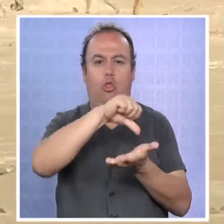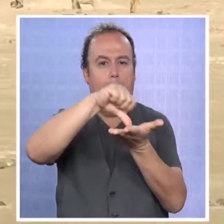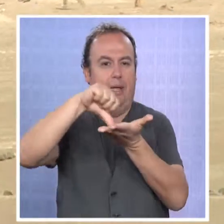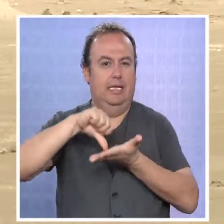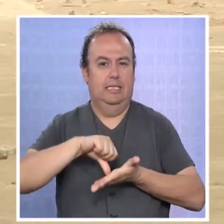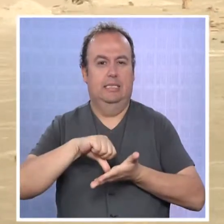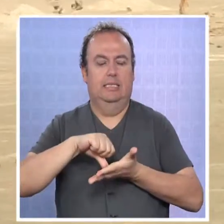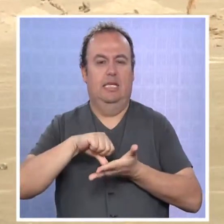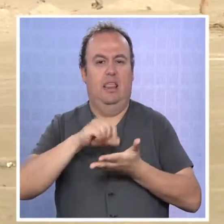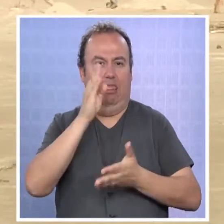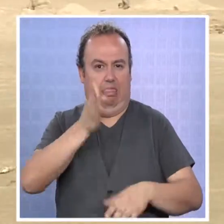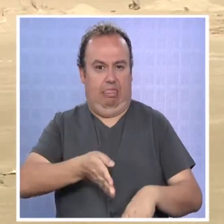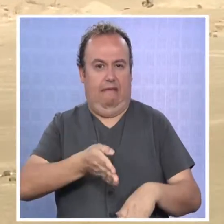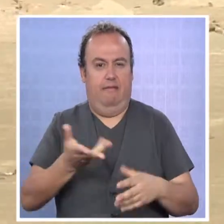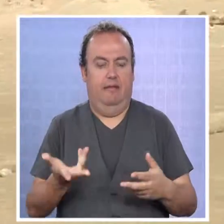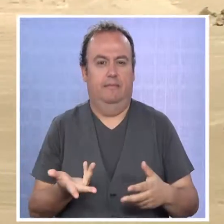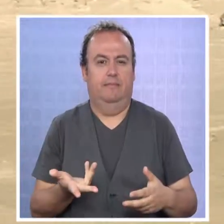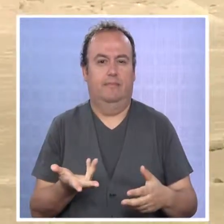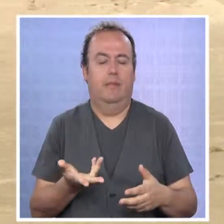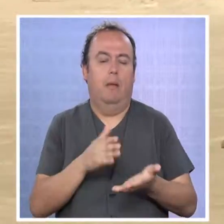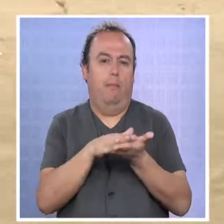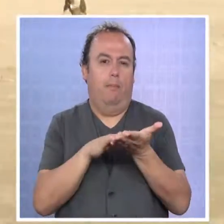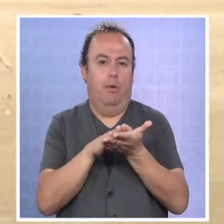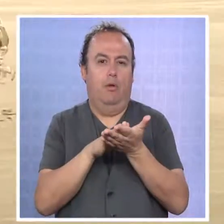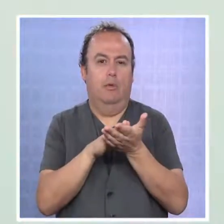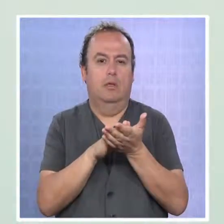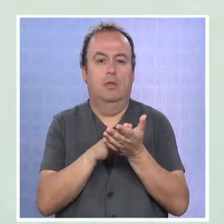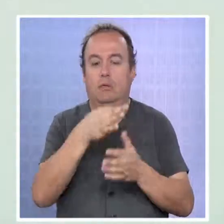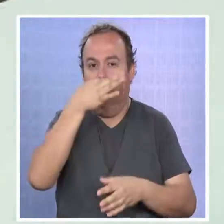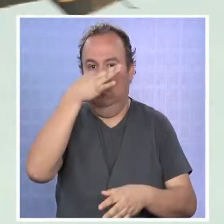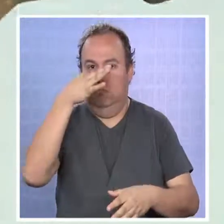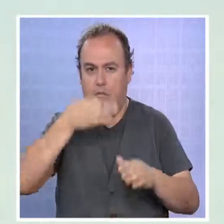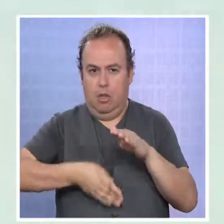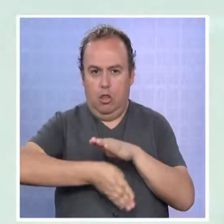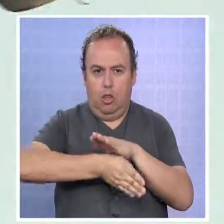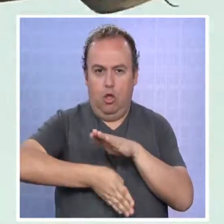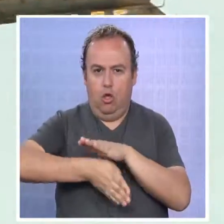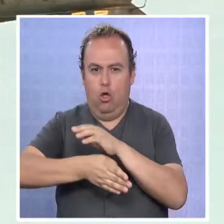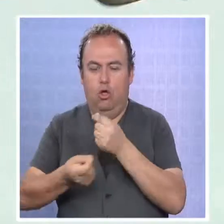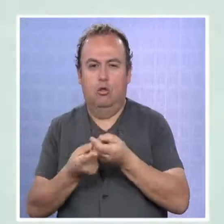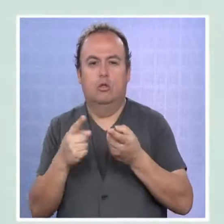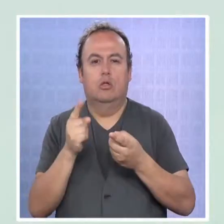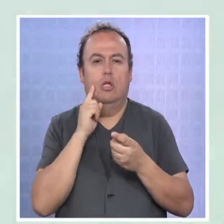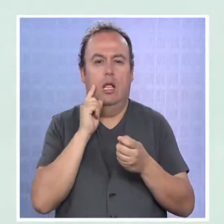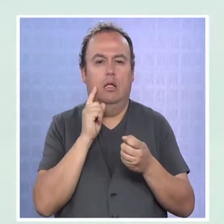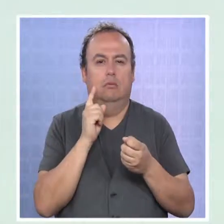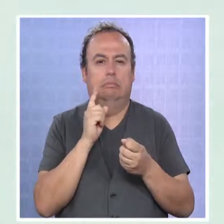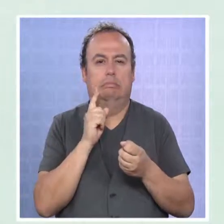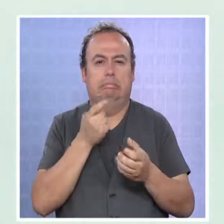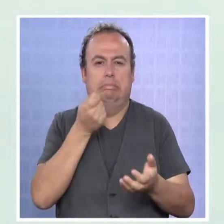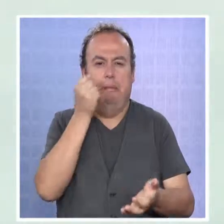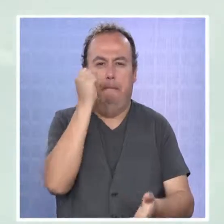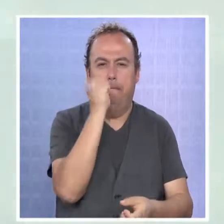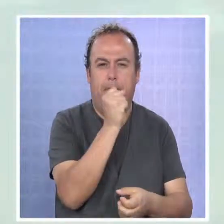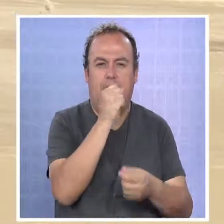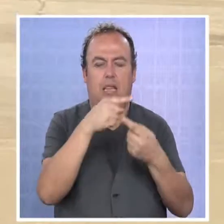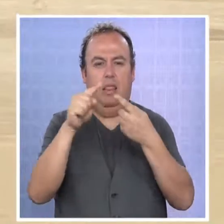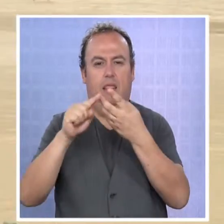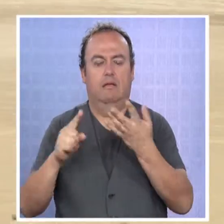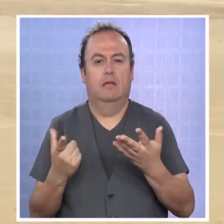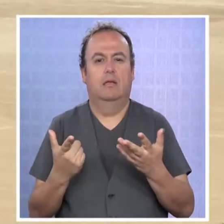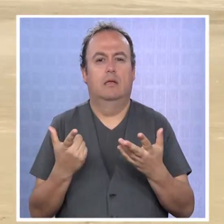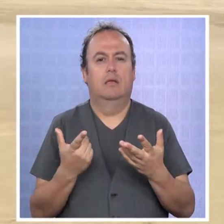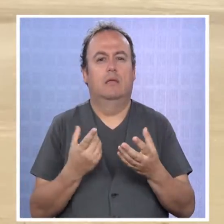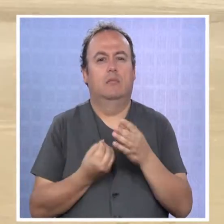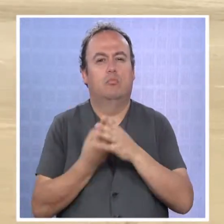Por ejemplo, el narcotráfico, el crimen organizado, todo lo que son las llamadas nuevas